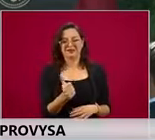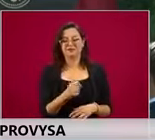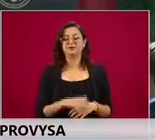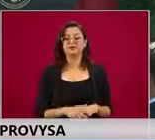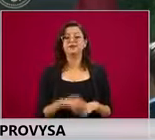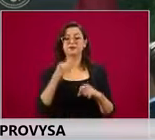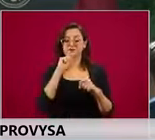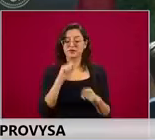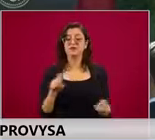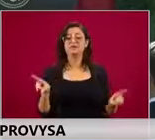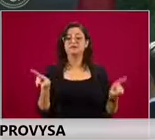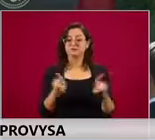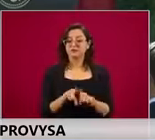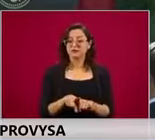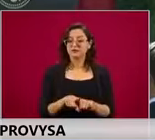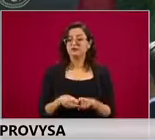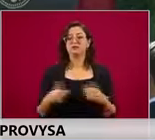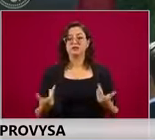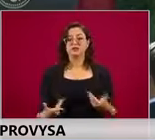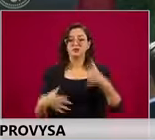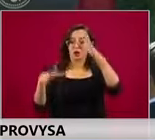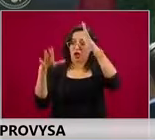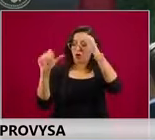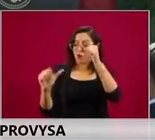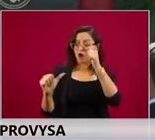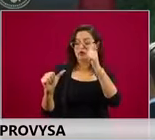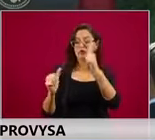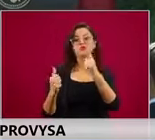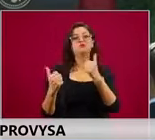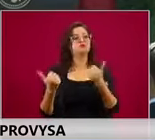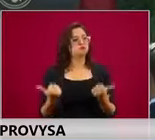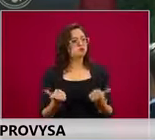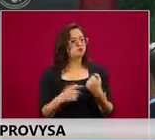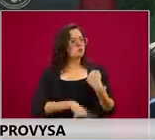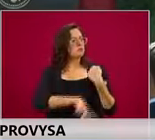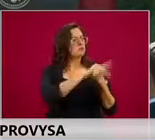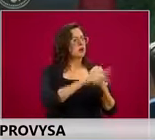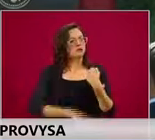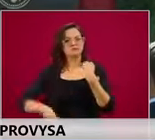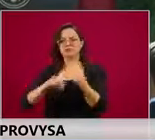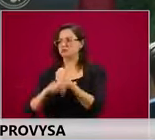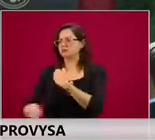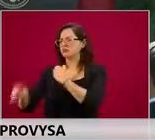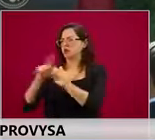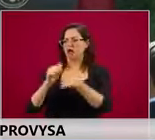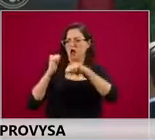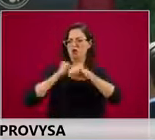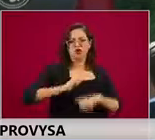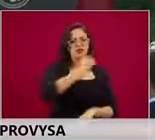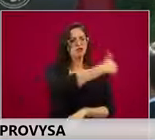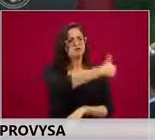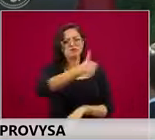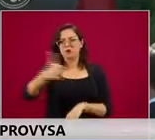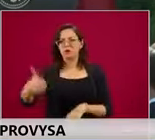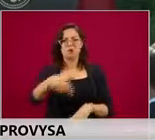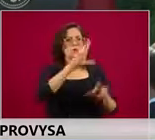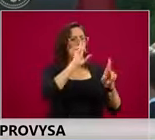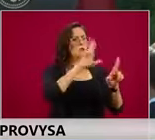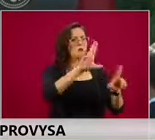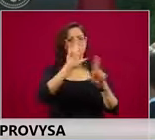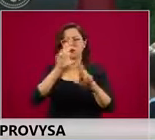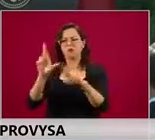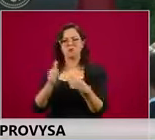fue clara. O sea, para los que somos imparciales, a los que esperábamos un